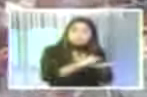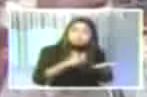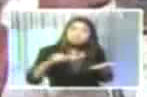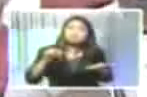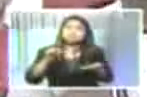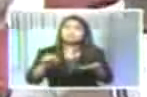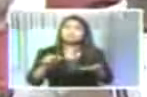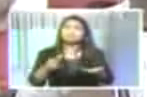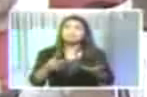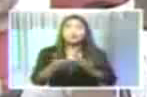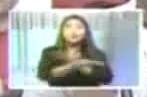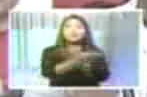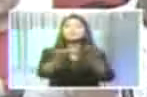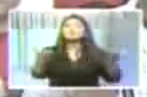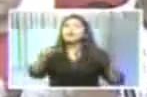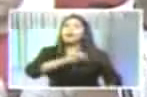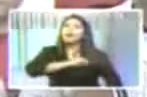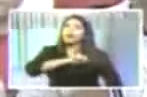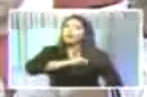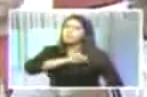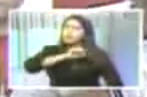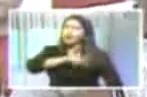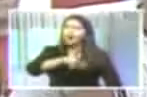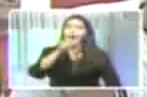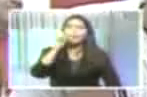Camaradas y camarados,